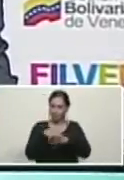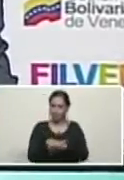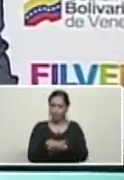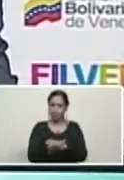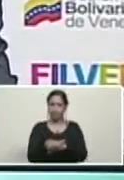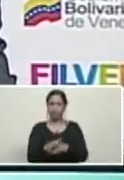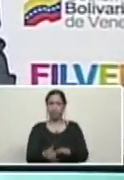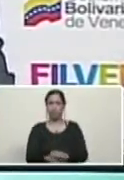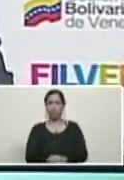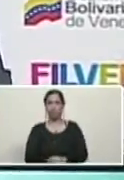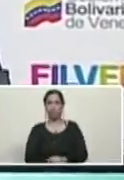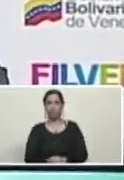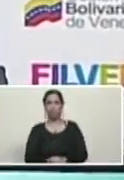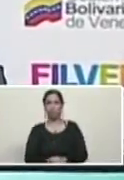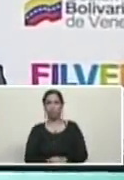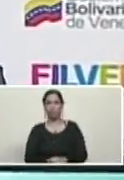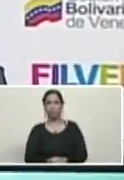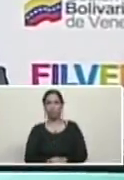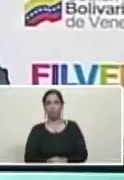sin